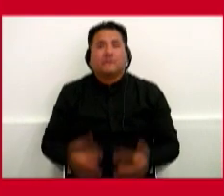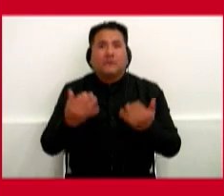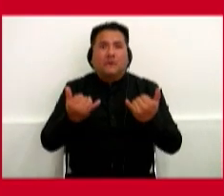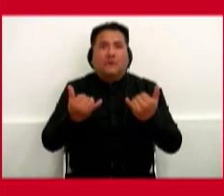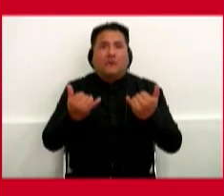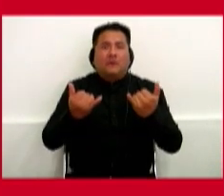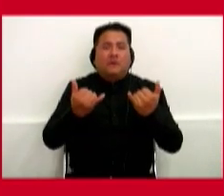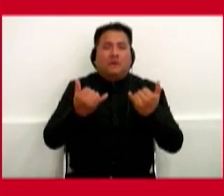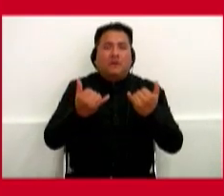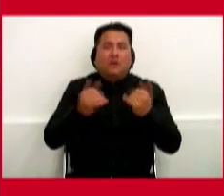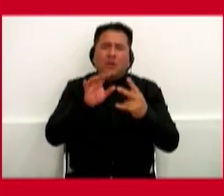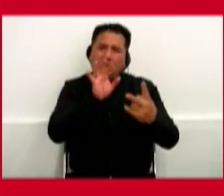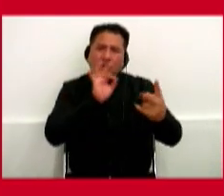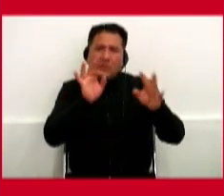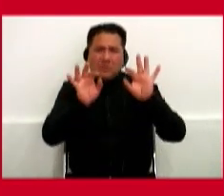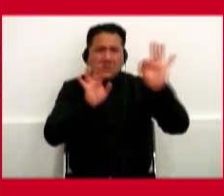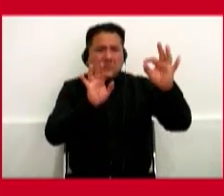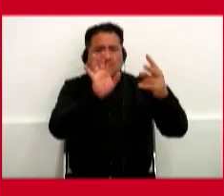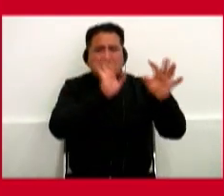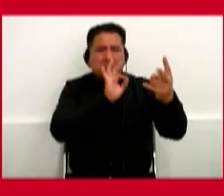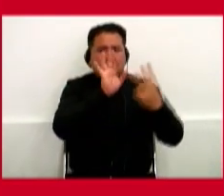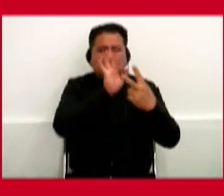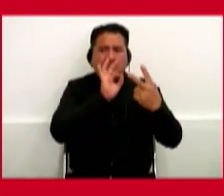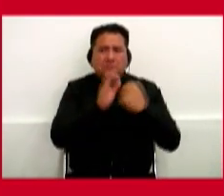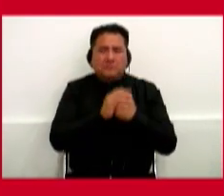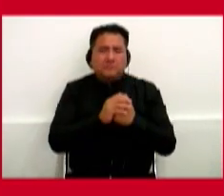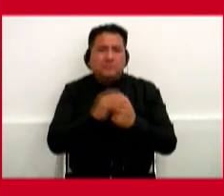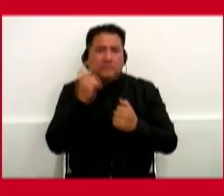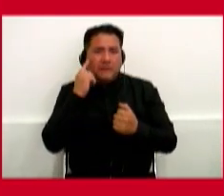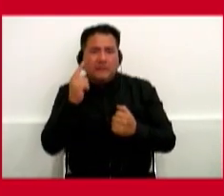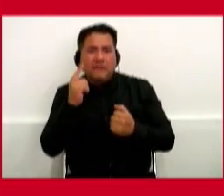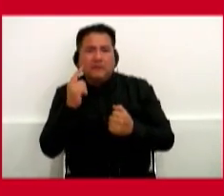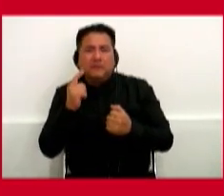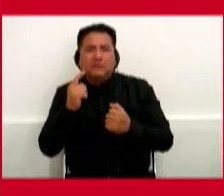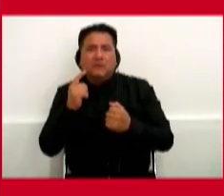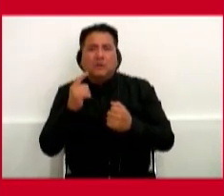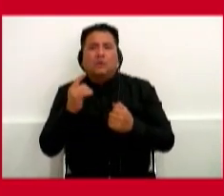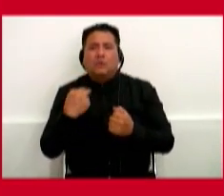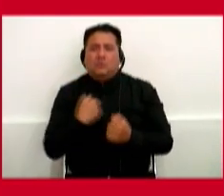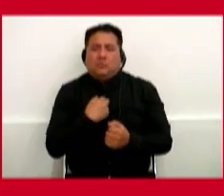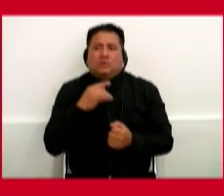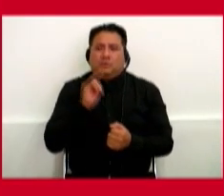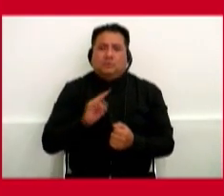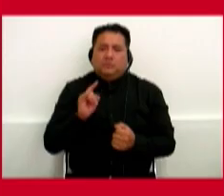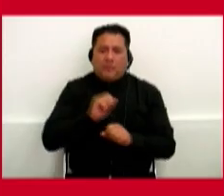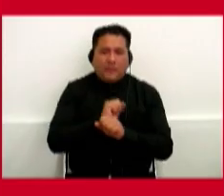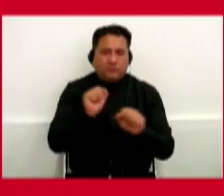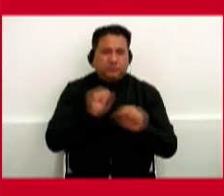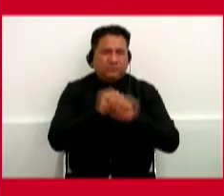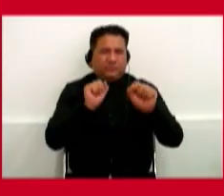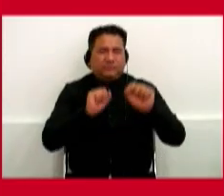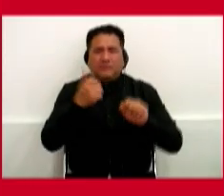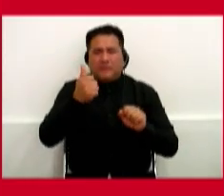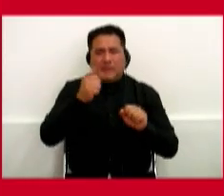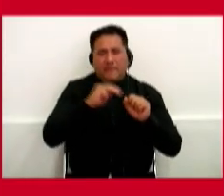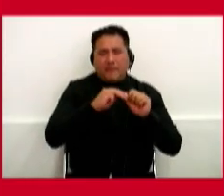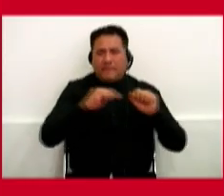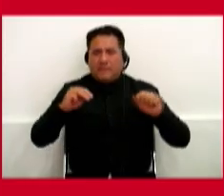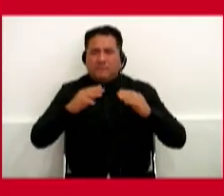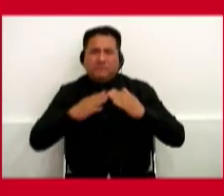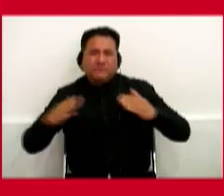fue de IDIF 2, que es para tunelería. En este caso utilizamos detonadores de 10 metros para 8 metros